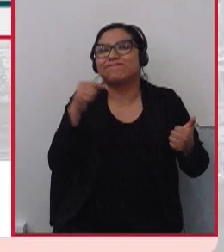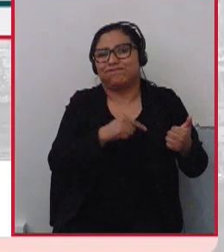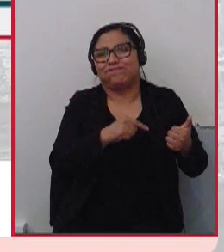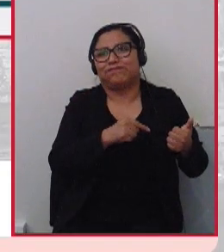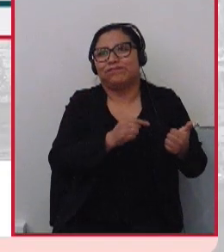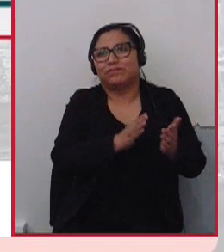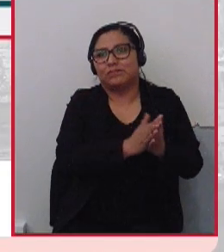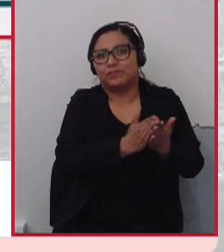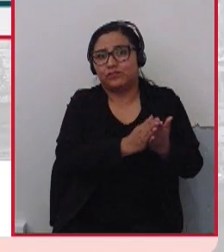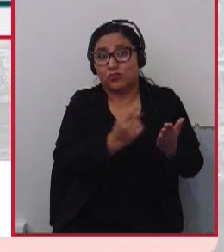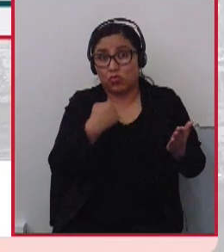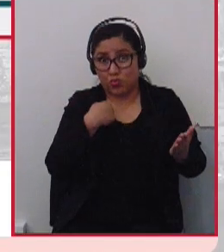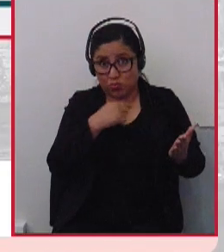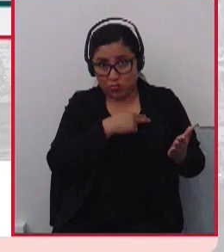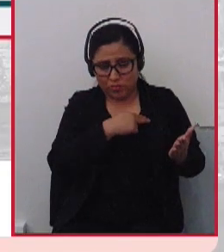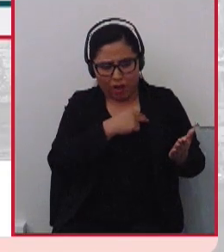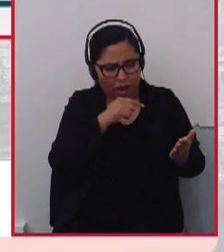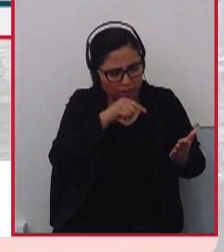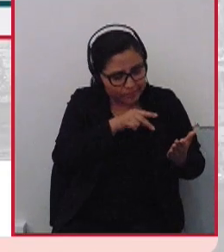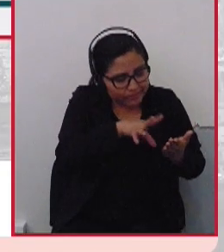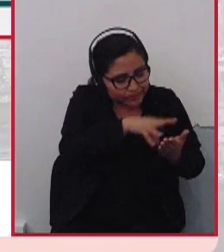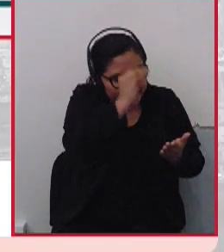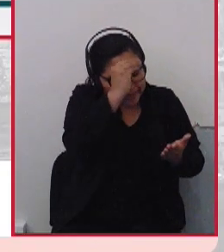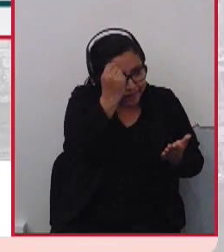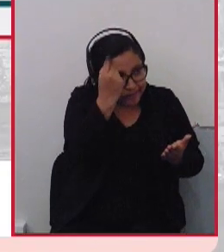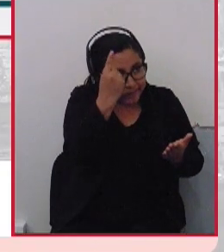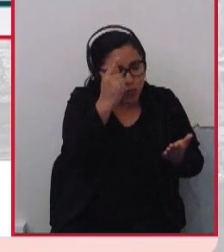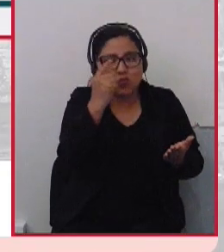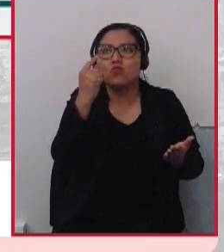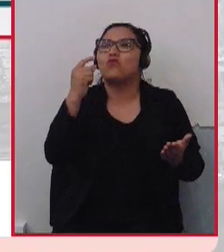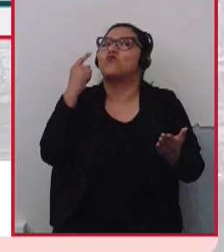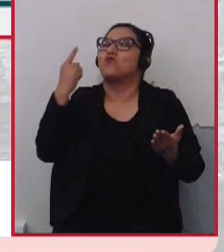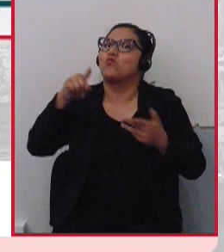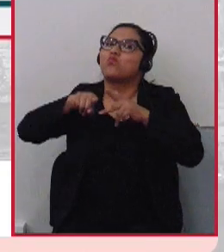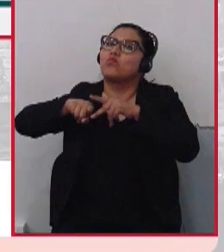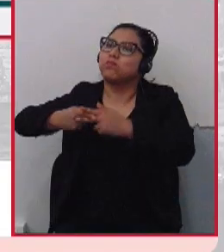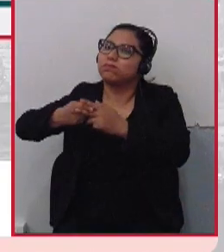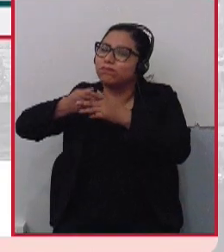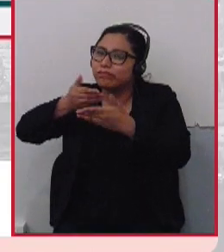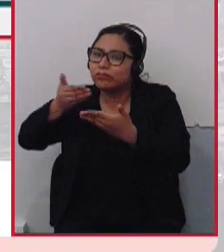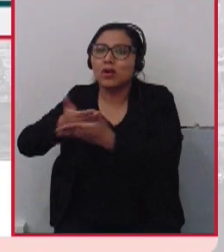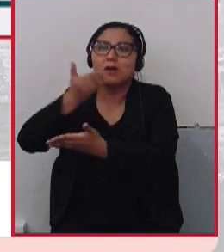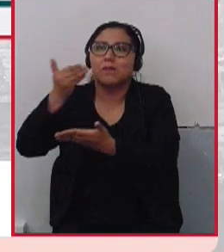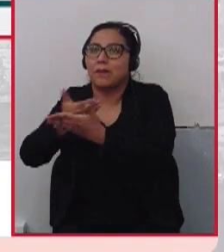Una vez que nosotros entendamos bien el fundamento, podemos crear cosas maravillosas.